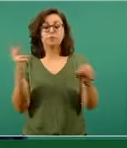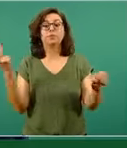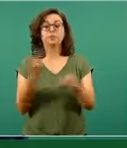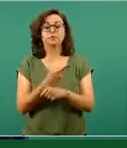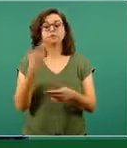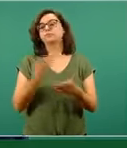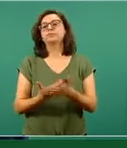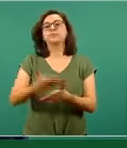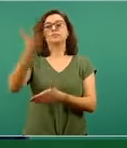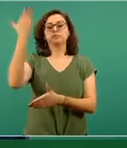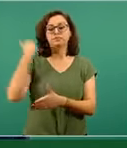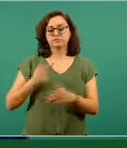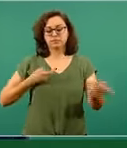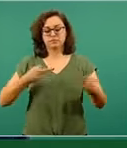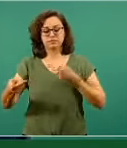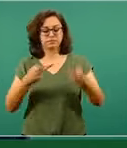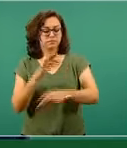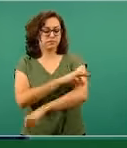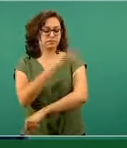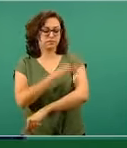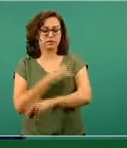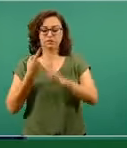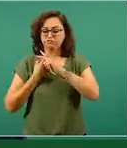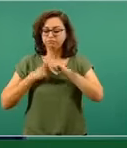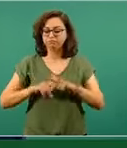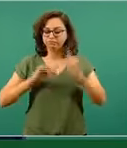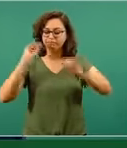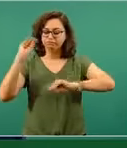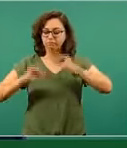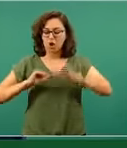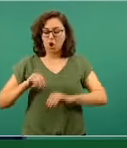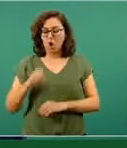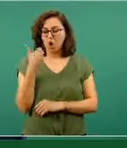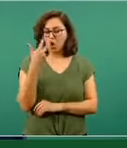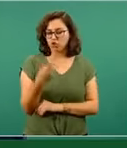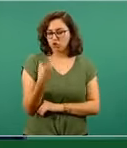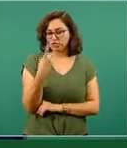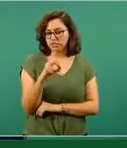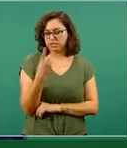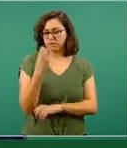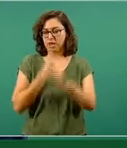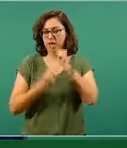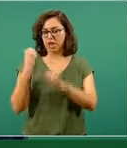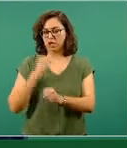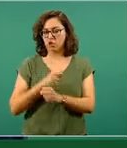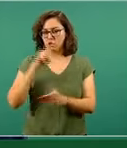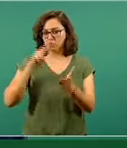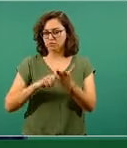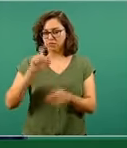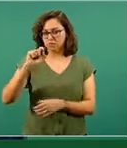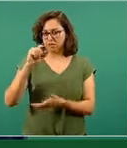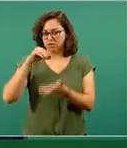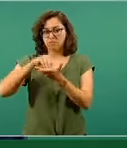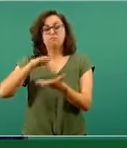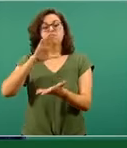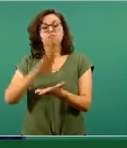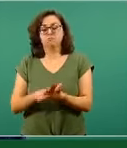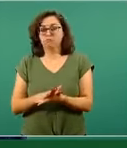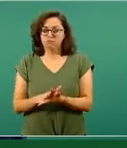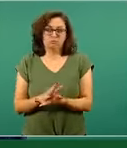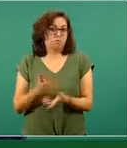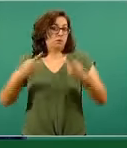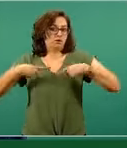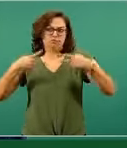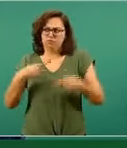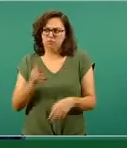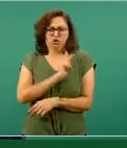de Salud en el plan de vacunación. El plan que presentamos el 8 de diciembre de 2020 contempla cubrir a toda